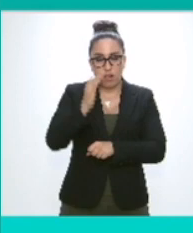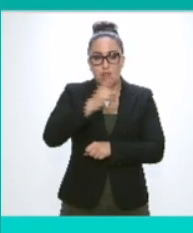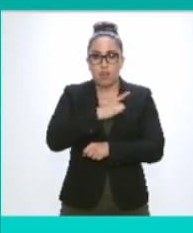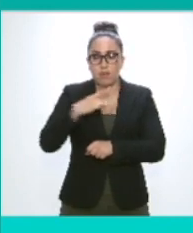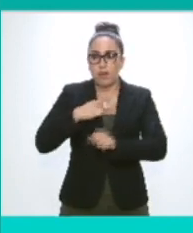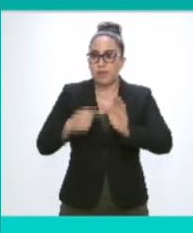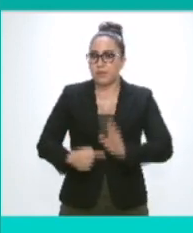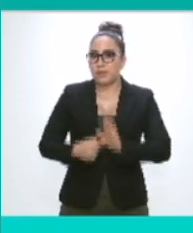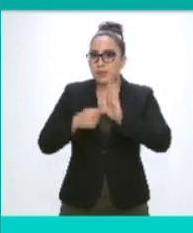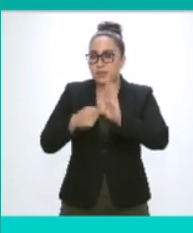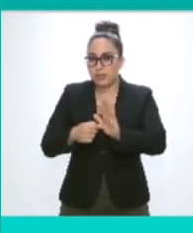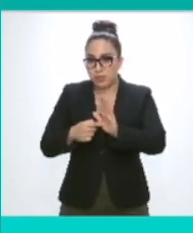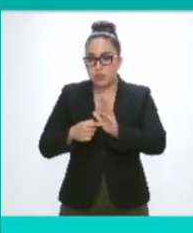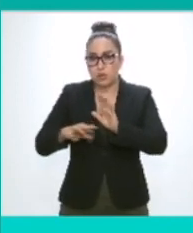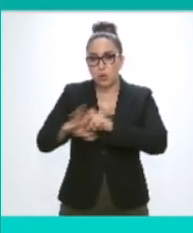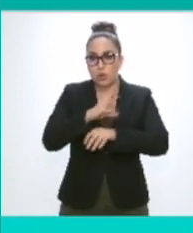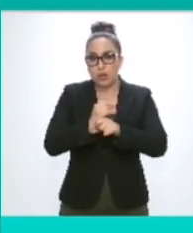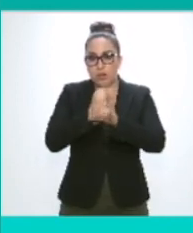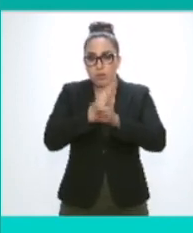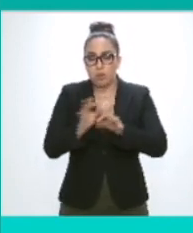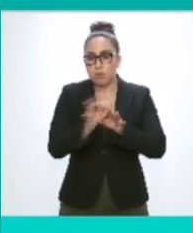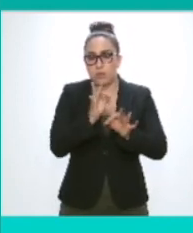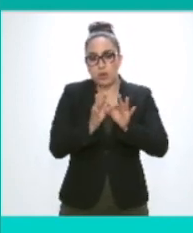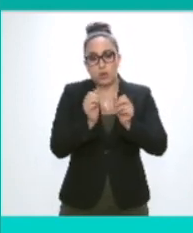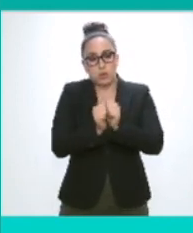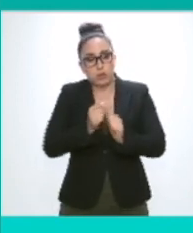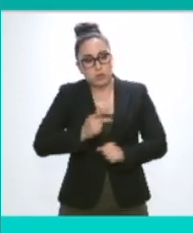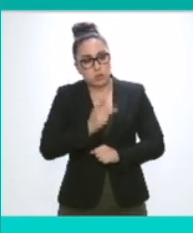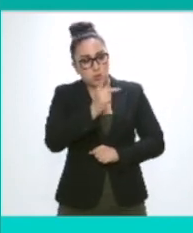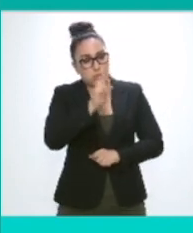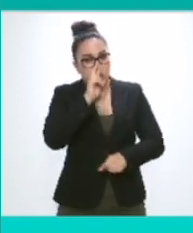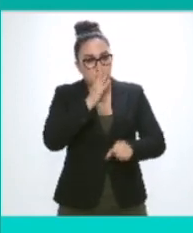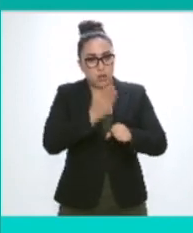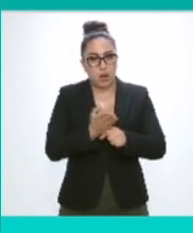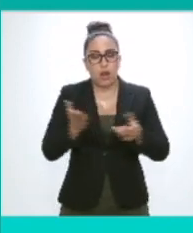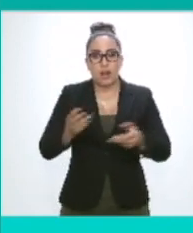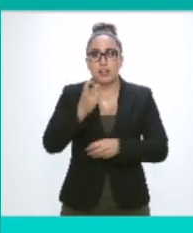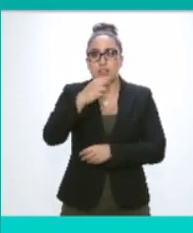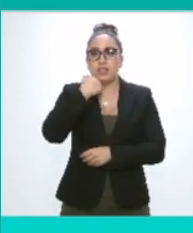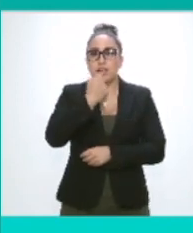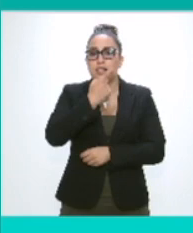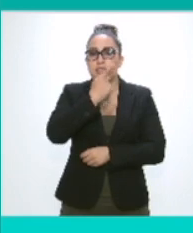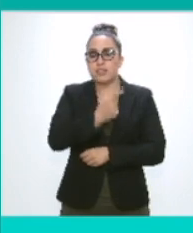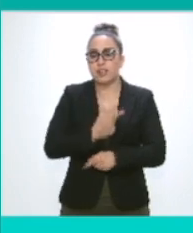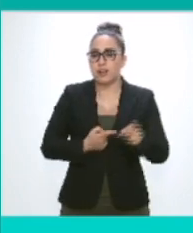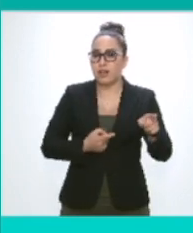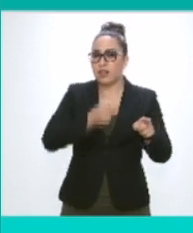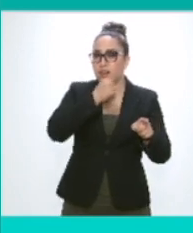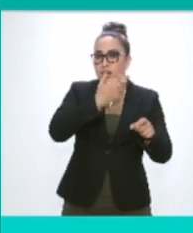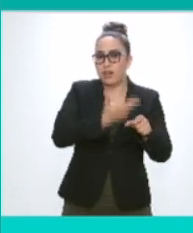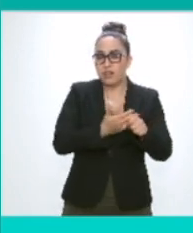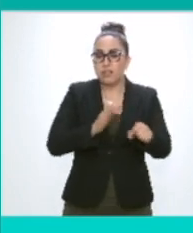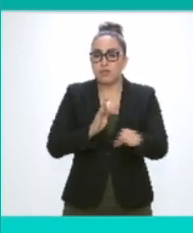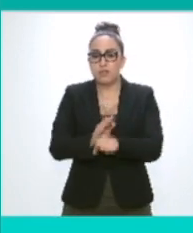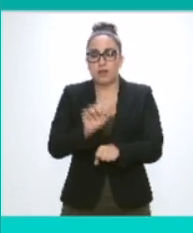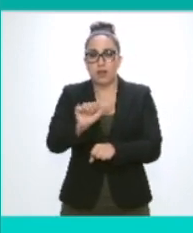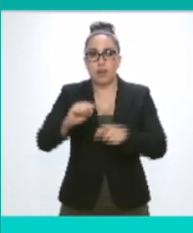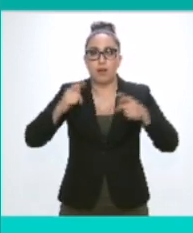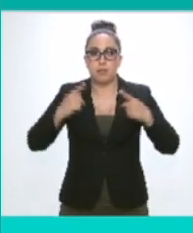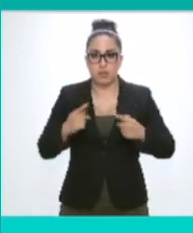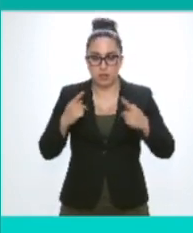ejercicio de sus facultades competencia sus funciones lo que significa Pues que el ente obligado la Secretaría de Seguridad